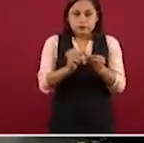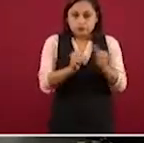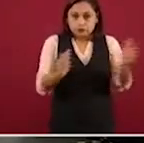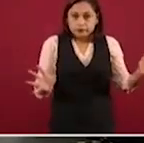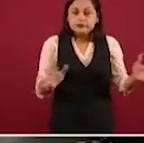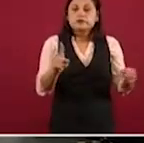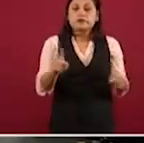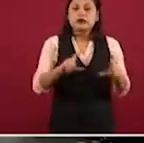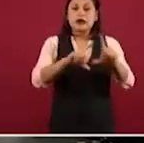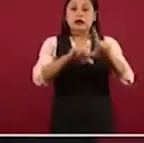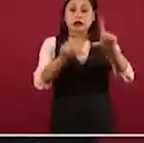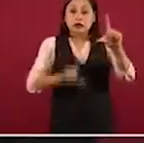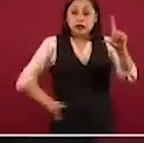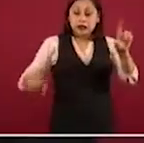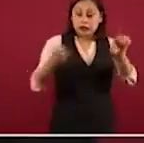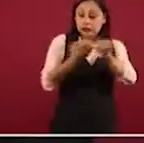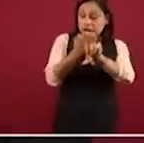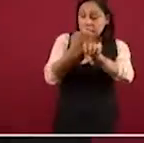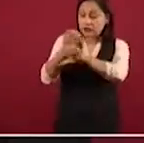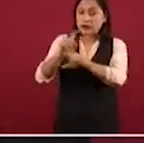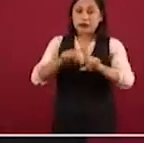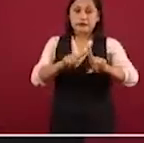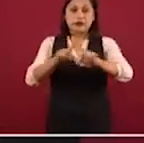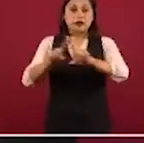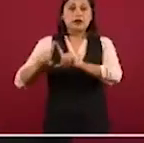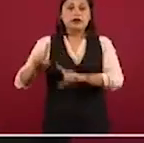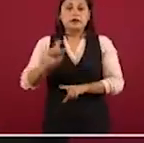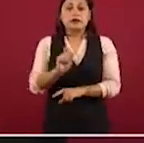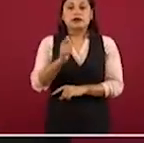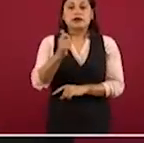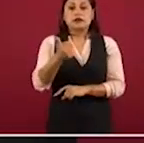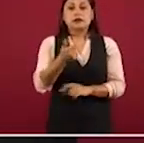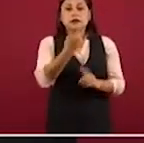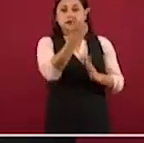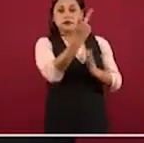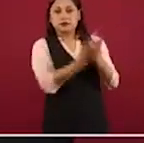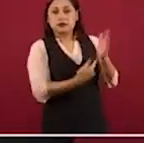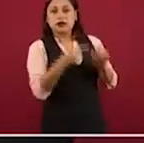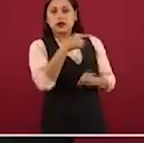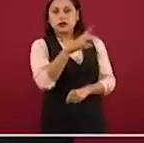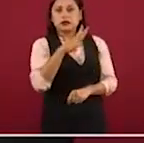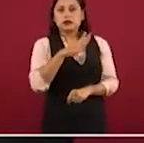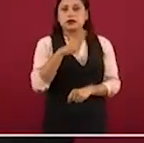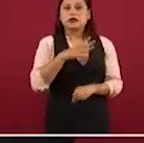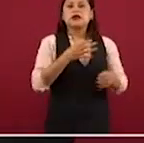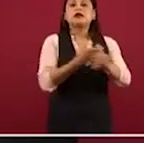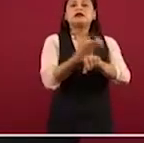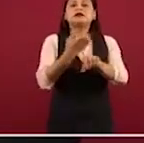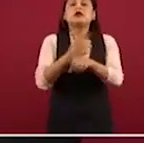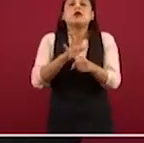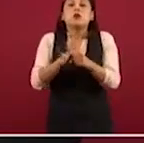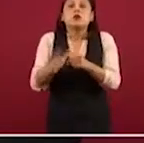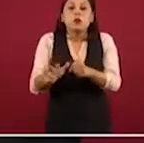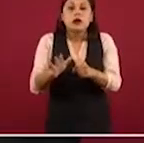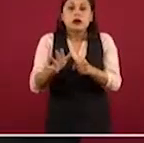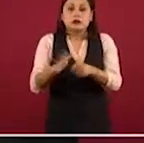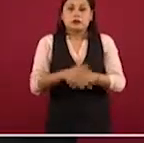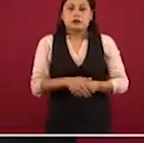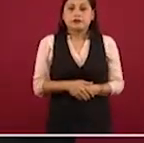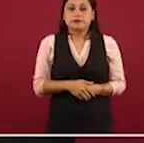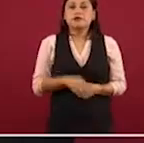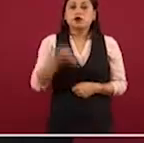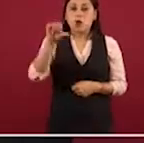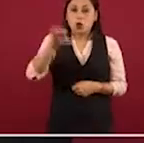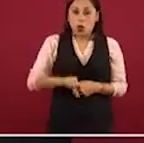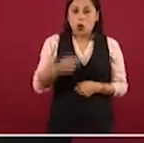republica ustedes pueden observar en las láminas los estados en los que realizamos esta actividad el día de hoy lo vamos a hacer en